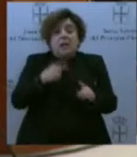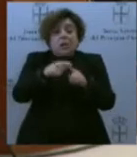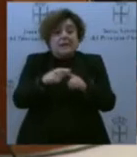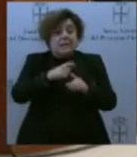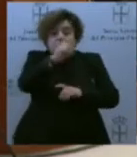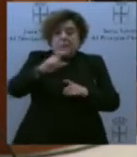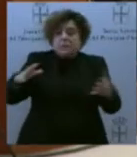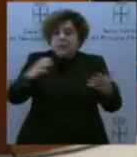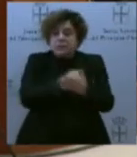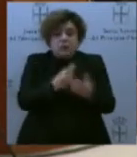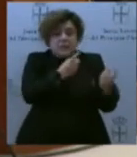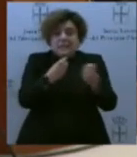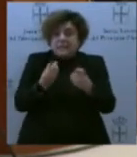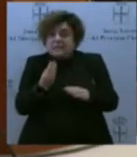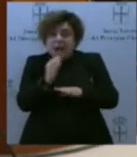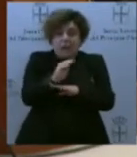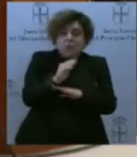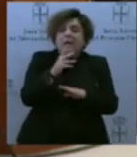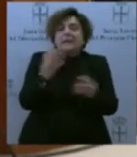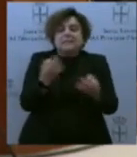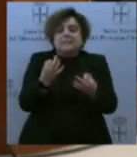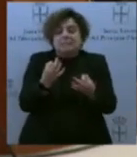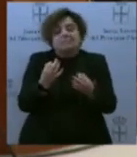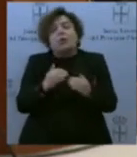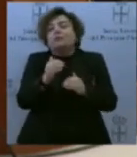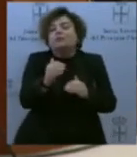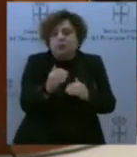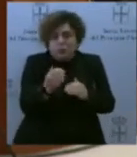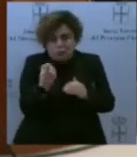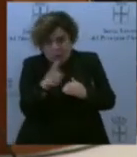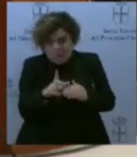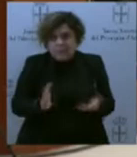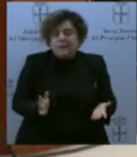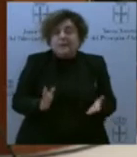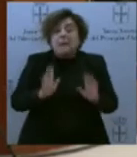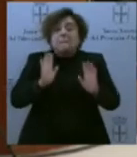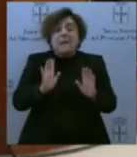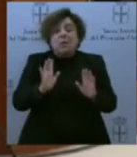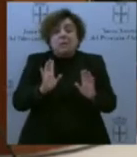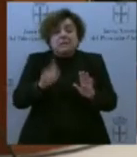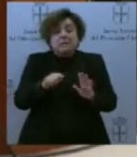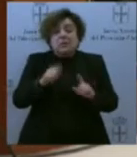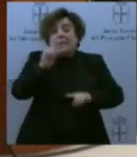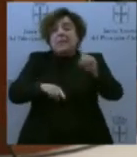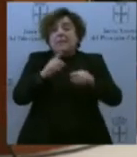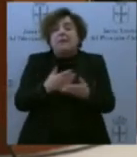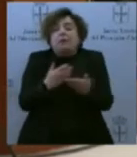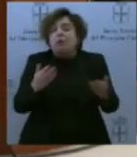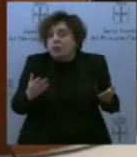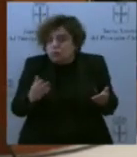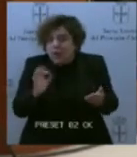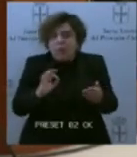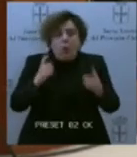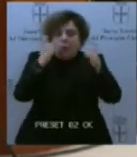es desear de necesitarla. Pero eso no siempre depende de la su voluntad ni de cuánto se esfuercen.